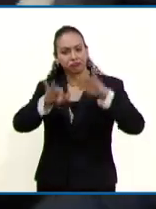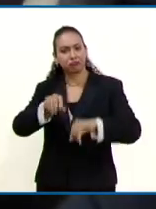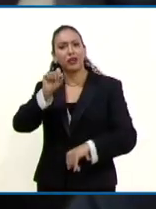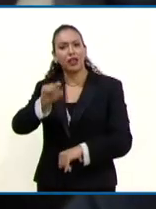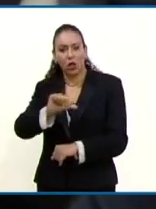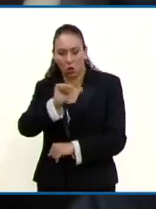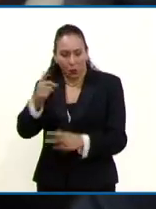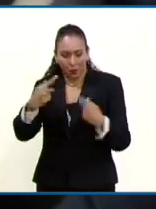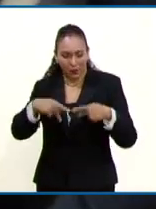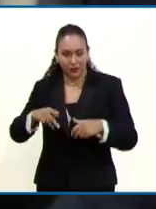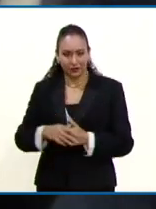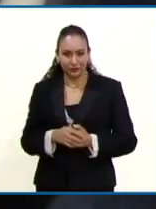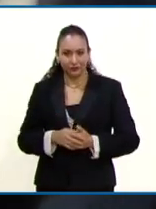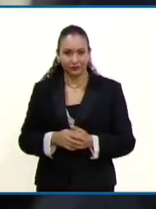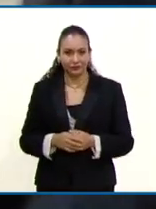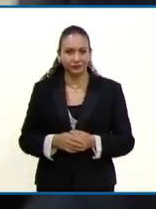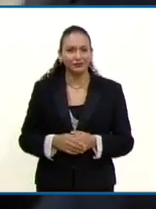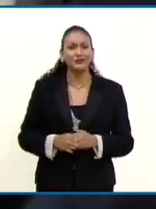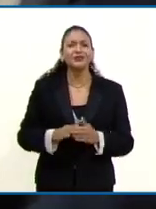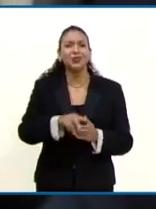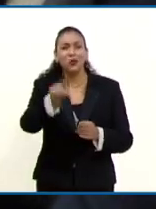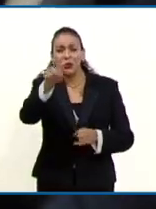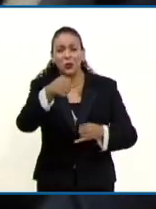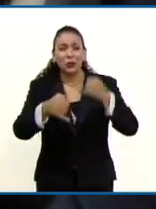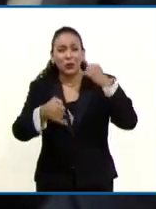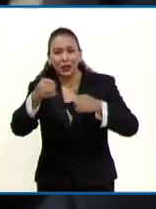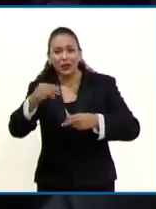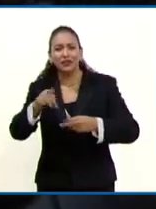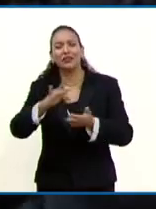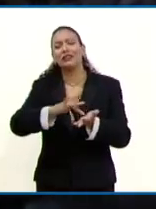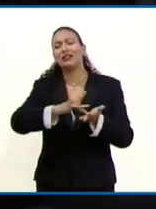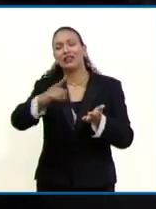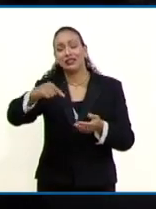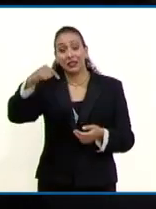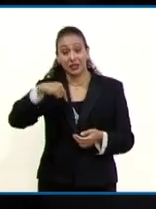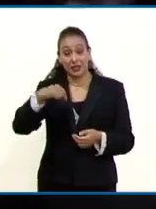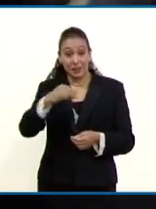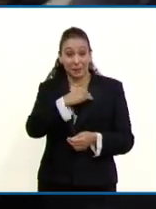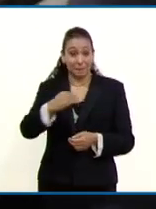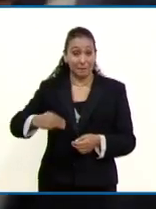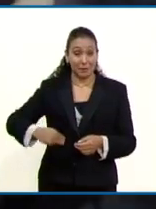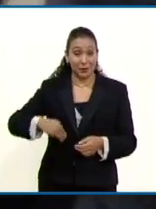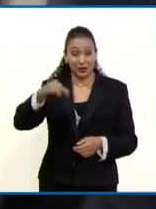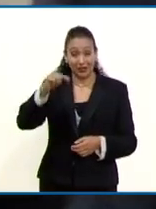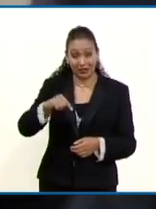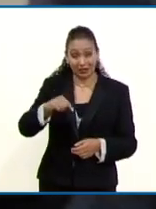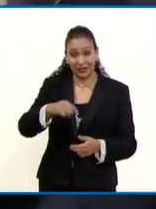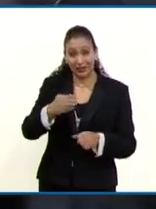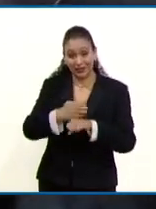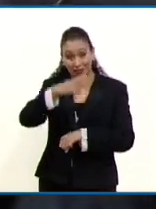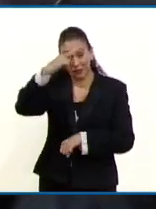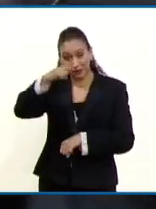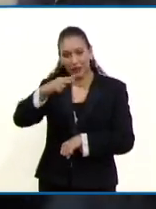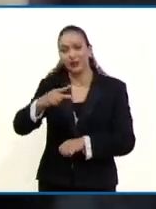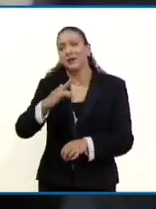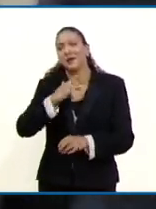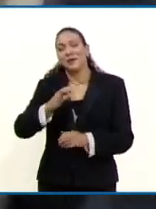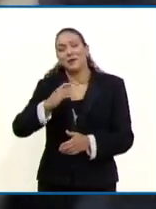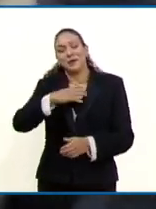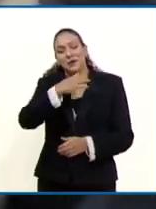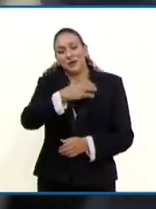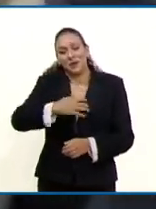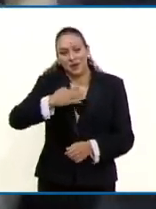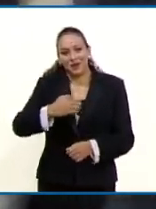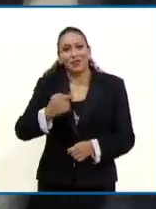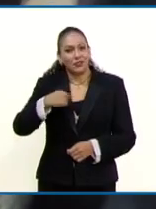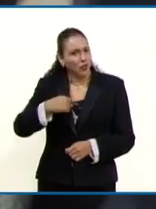Judicial. Señores, gracias por todo el apoyo. Chimalhuacán está con ustedes, señores del Poder Judicial de la Federación, y a las pruebas